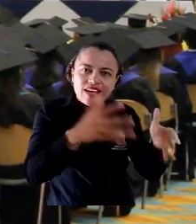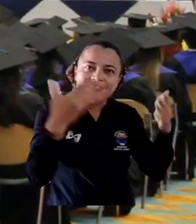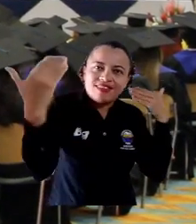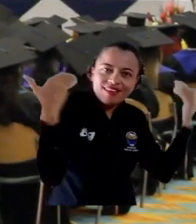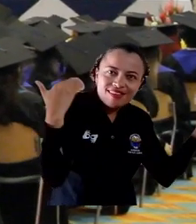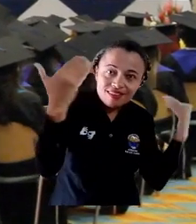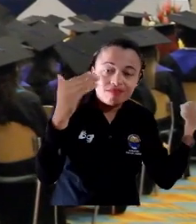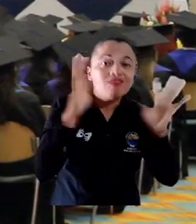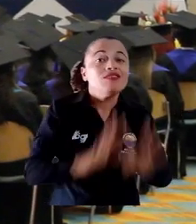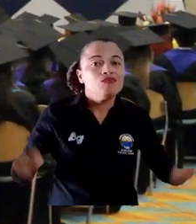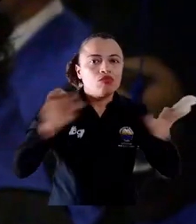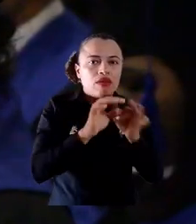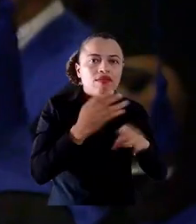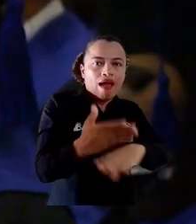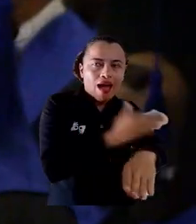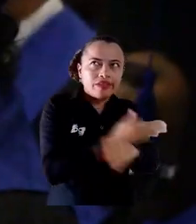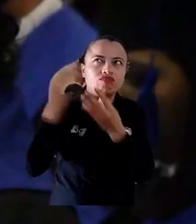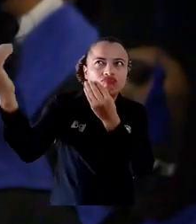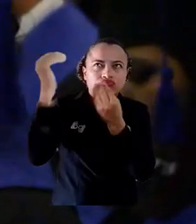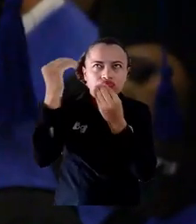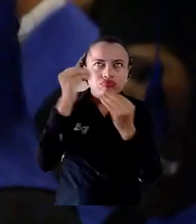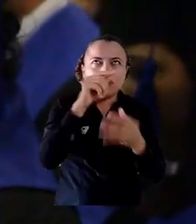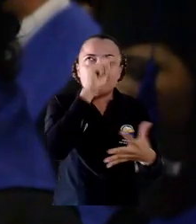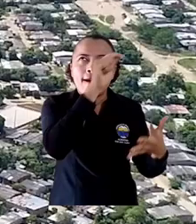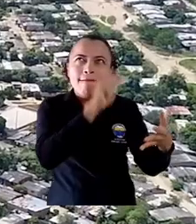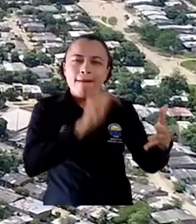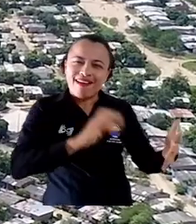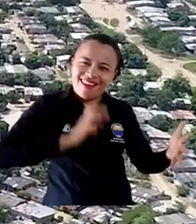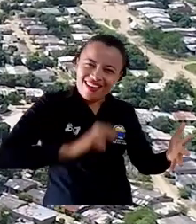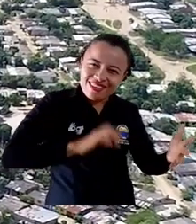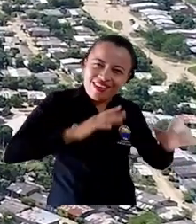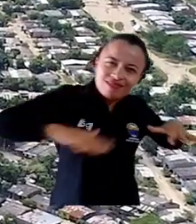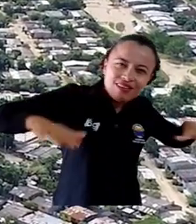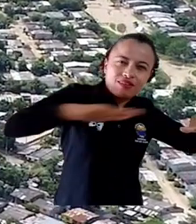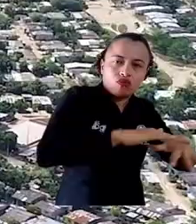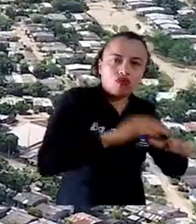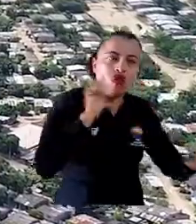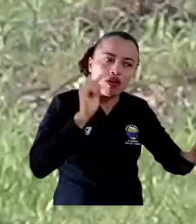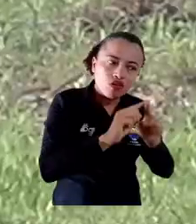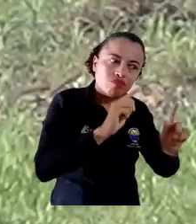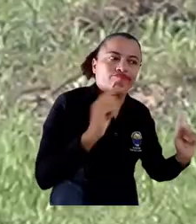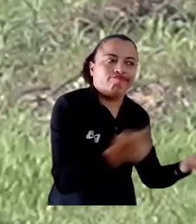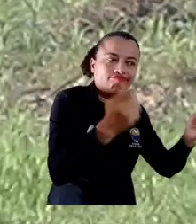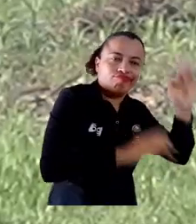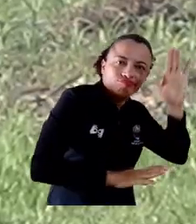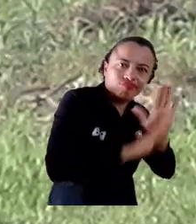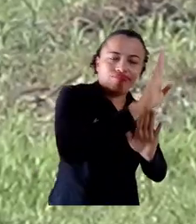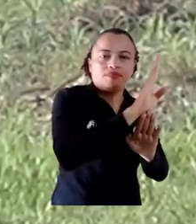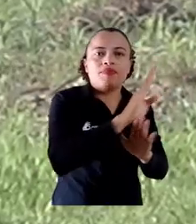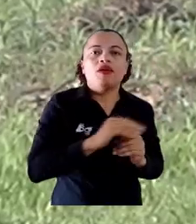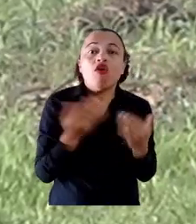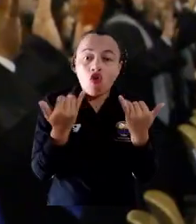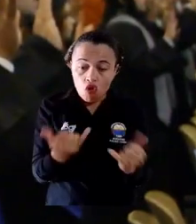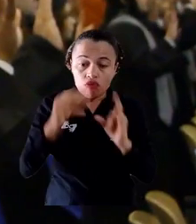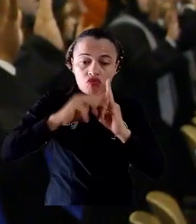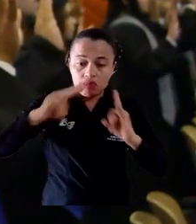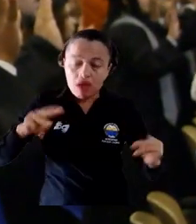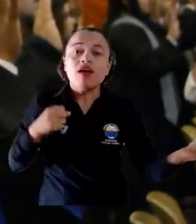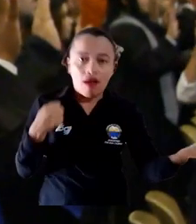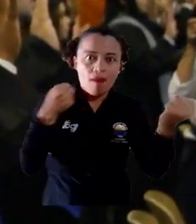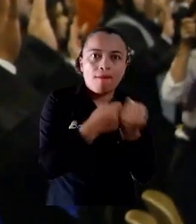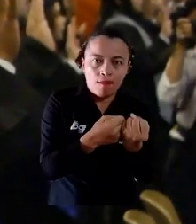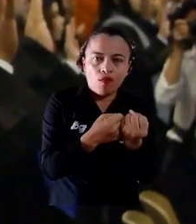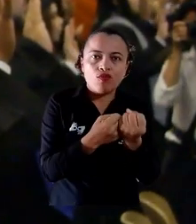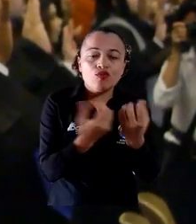Educar en la ruralidad implica formar en función de las características del territorio y propiciar el desarrollo del campo. Hoy, Unimagdalena